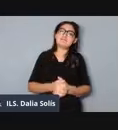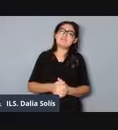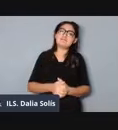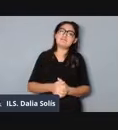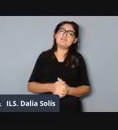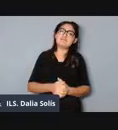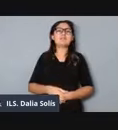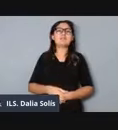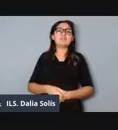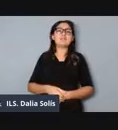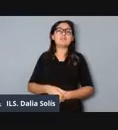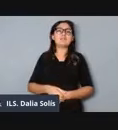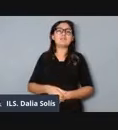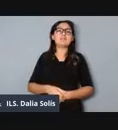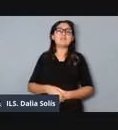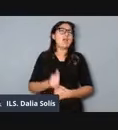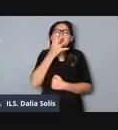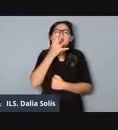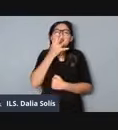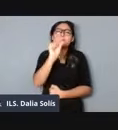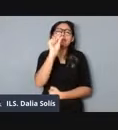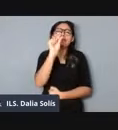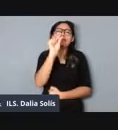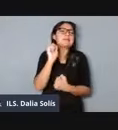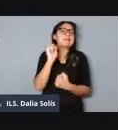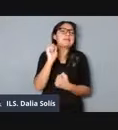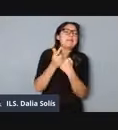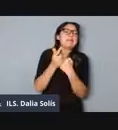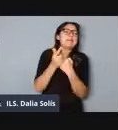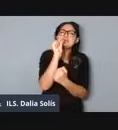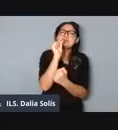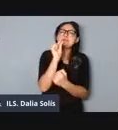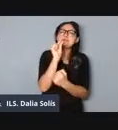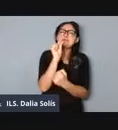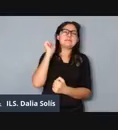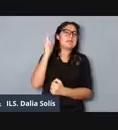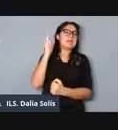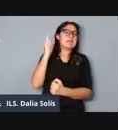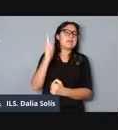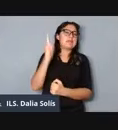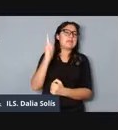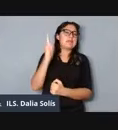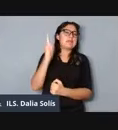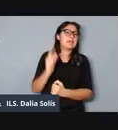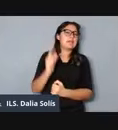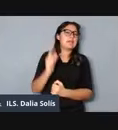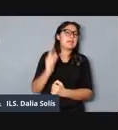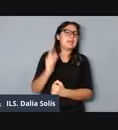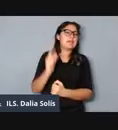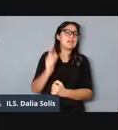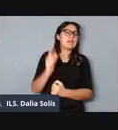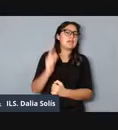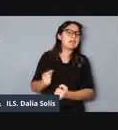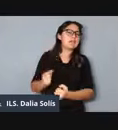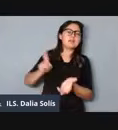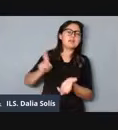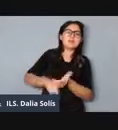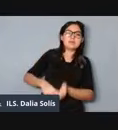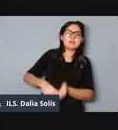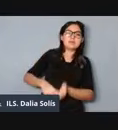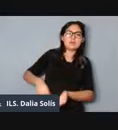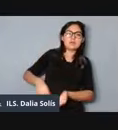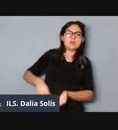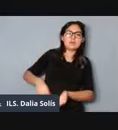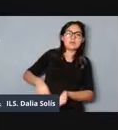culpa, arrepentimiento, remordimiento, nada. Esa es una característica sociopática.